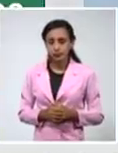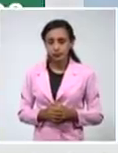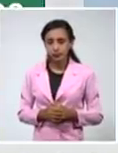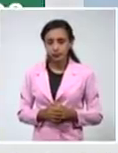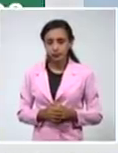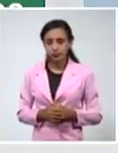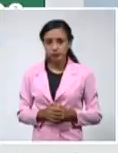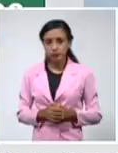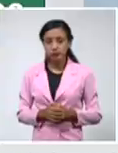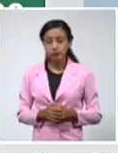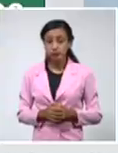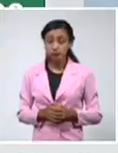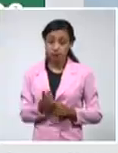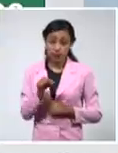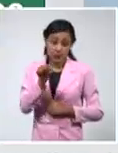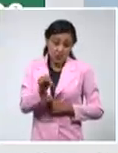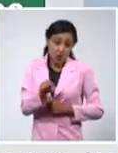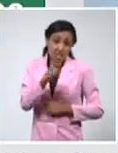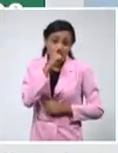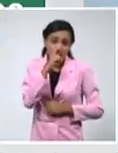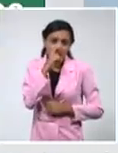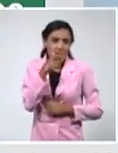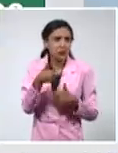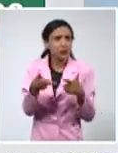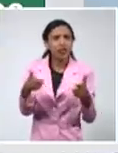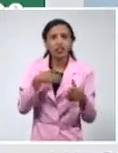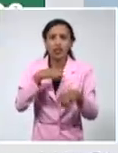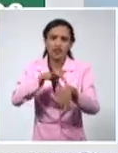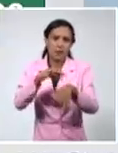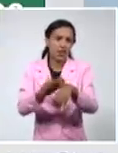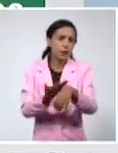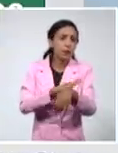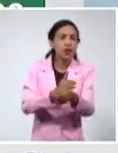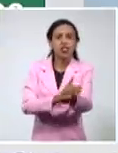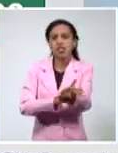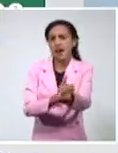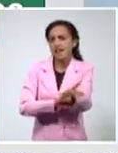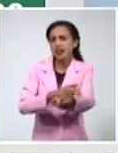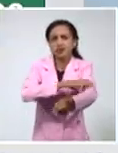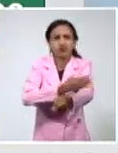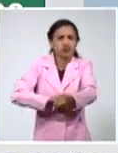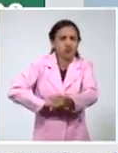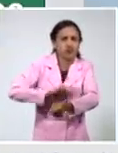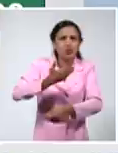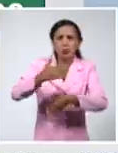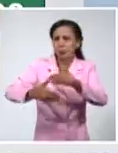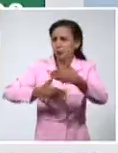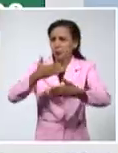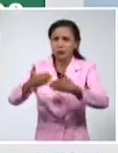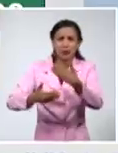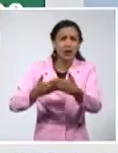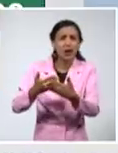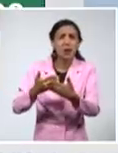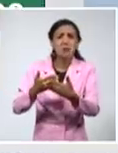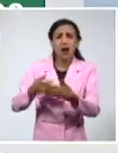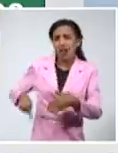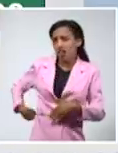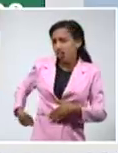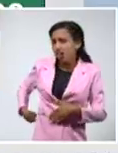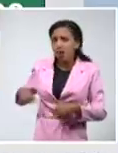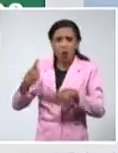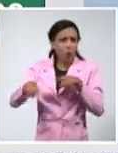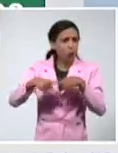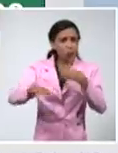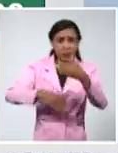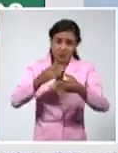enfermedades crónicas, diabetes, hipertensión, insuficiencia renal, que generalmente en estas edades se